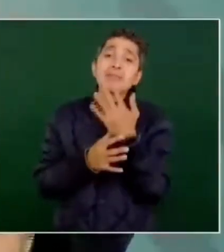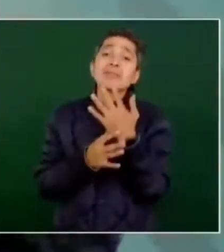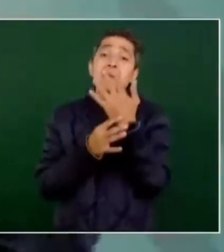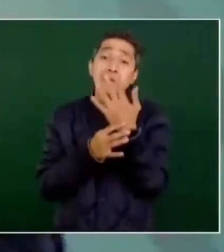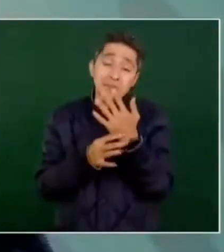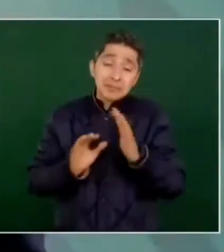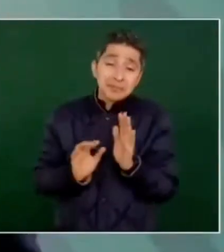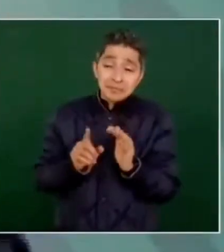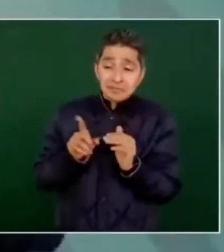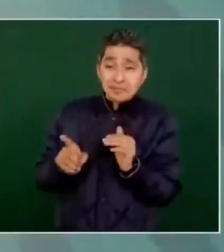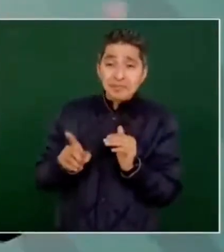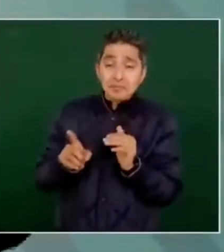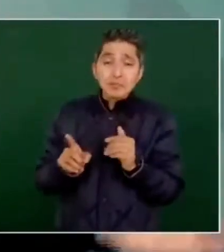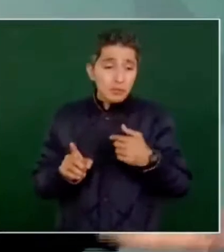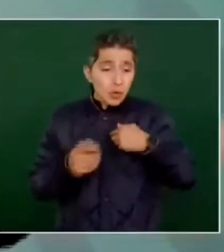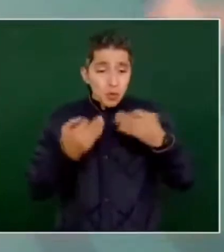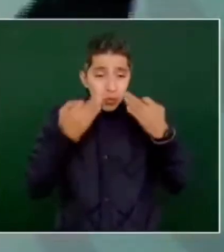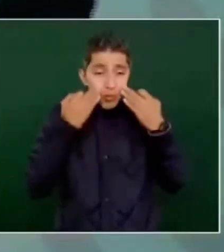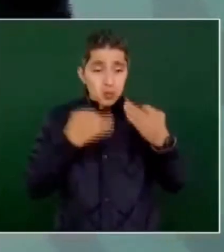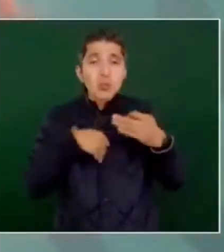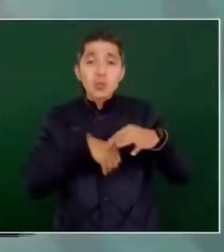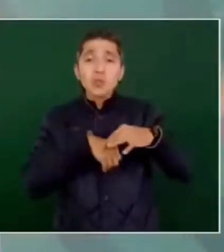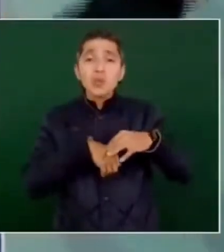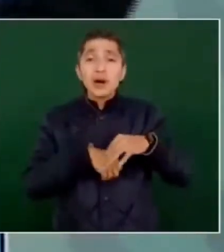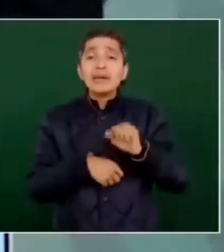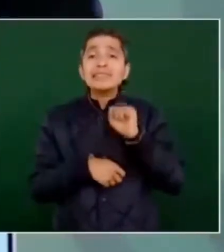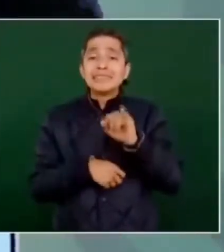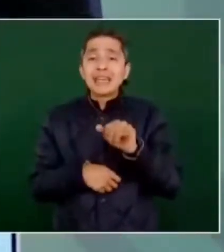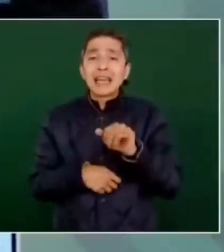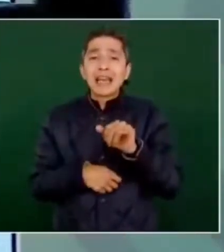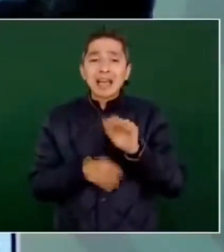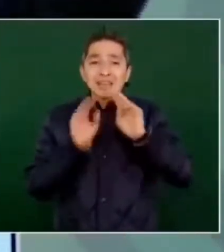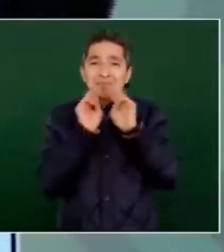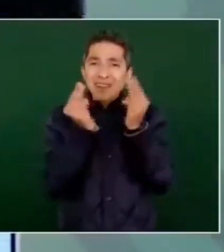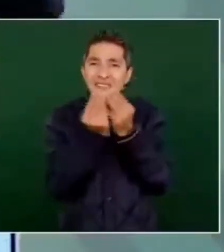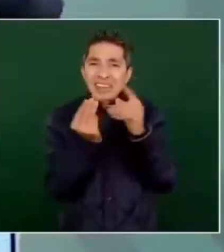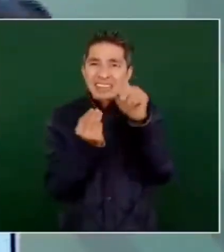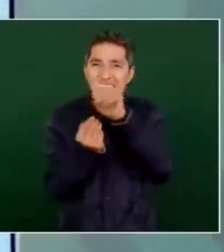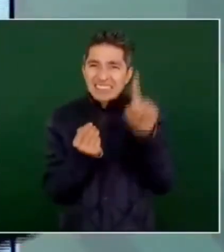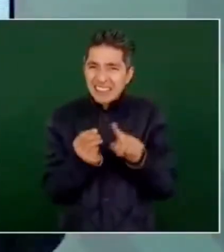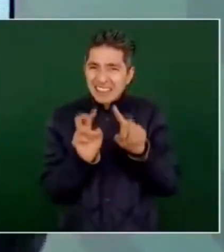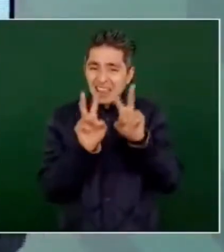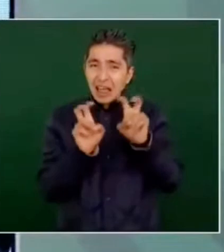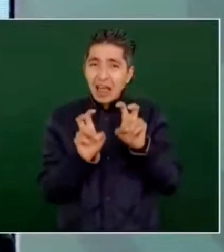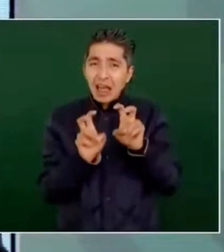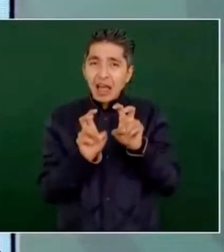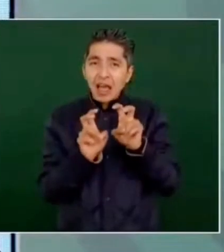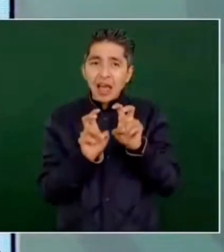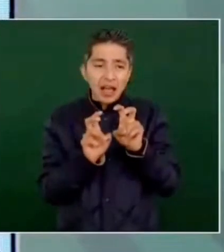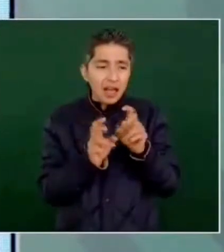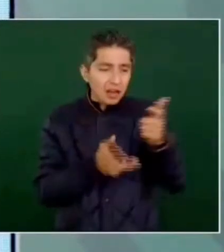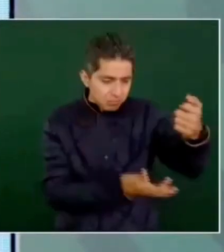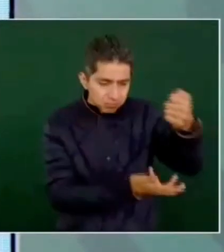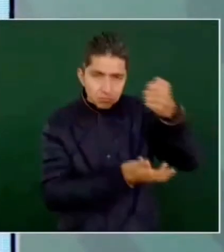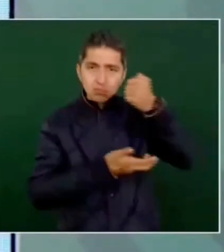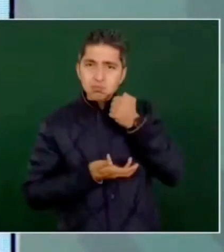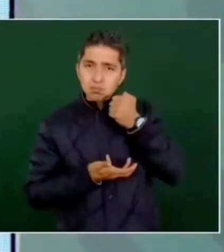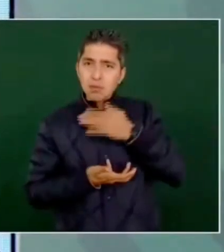consta de que los Zetas nos dieron dinero para la campaña.